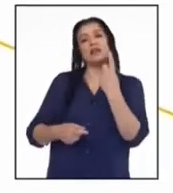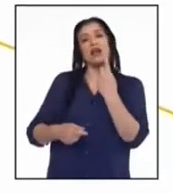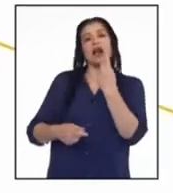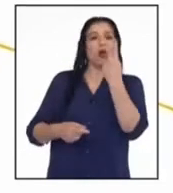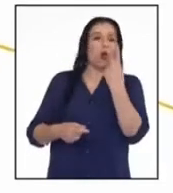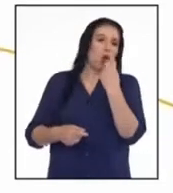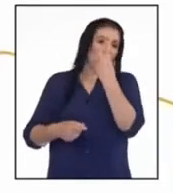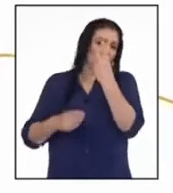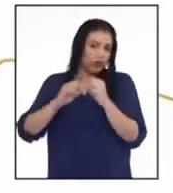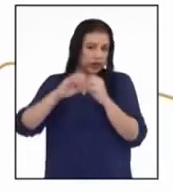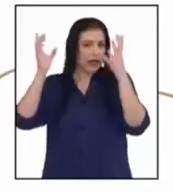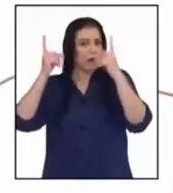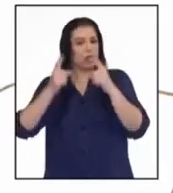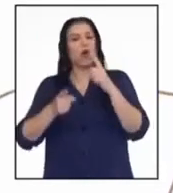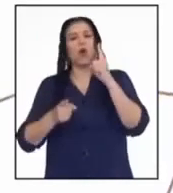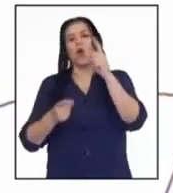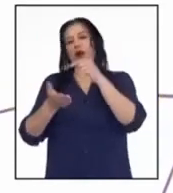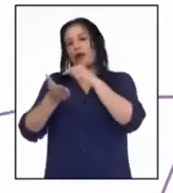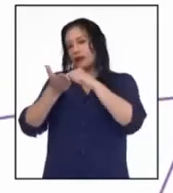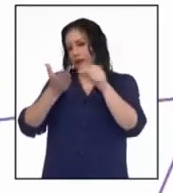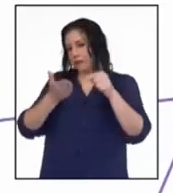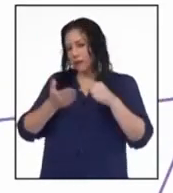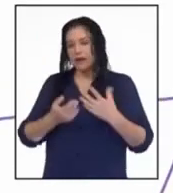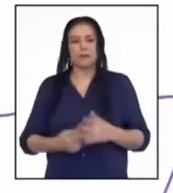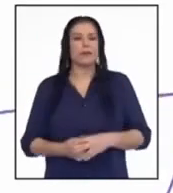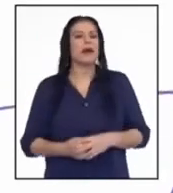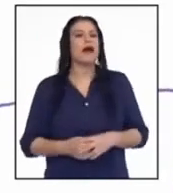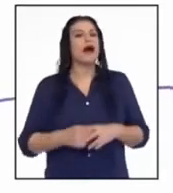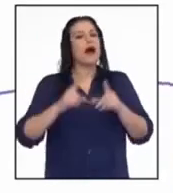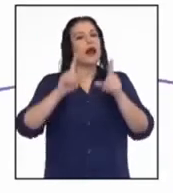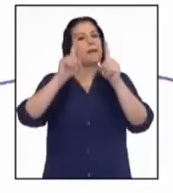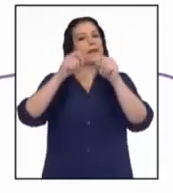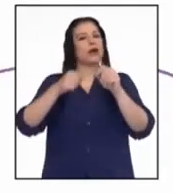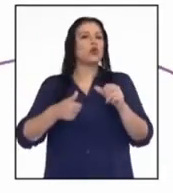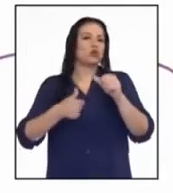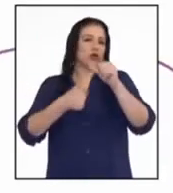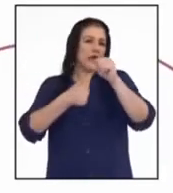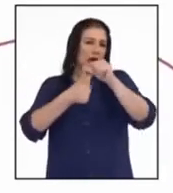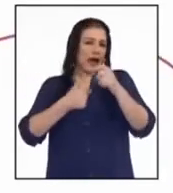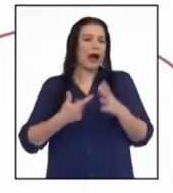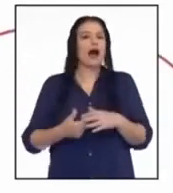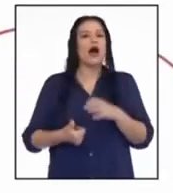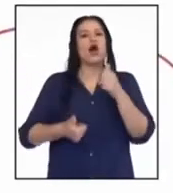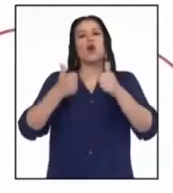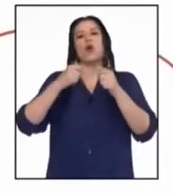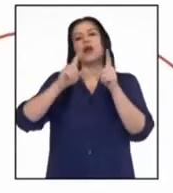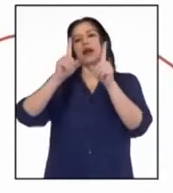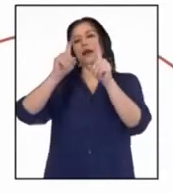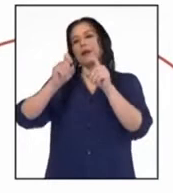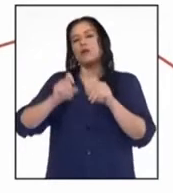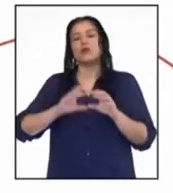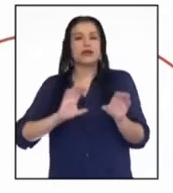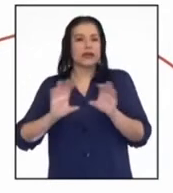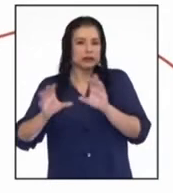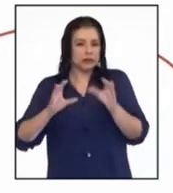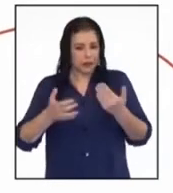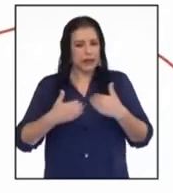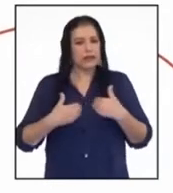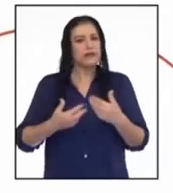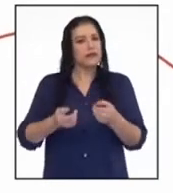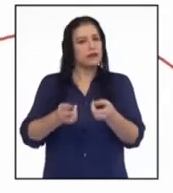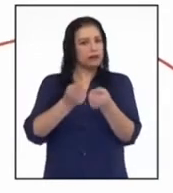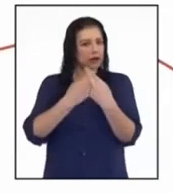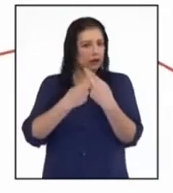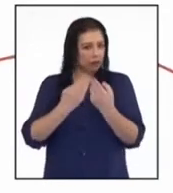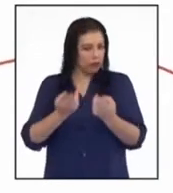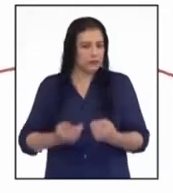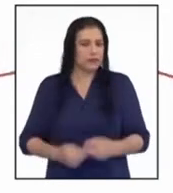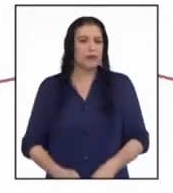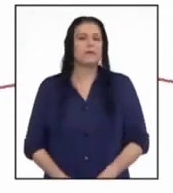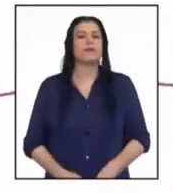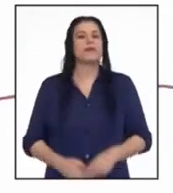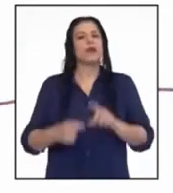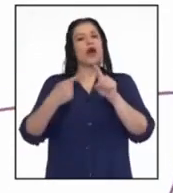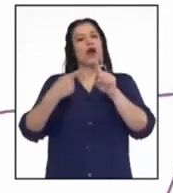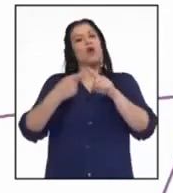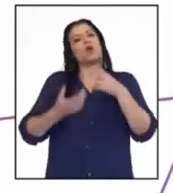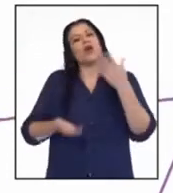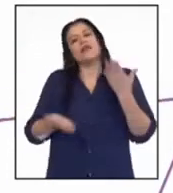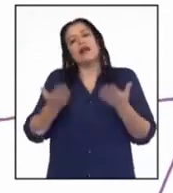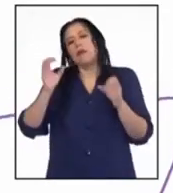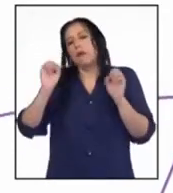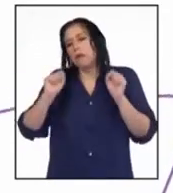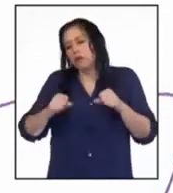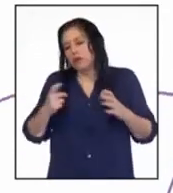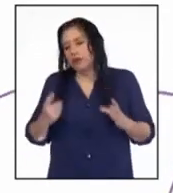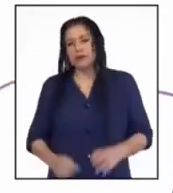semanal. A la pregunta A, ¿cuáles pudieron haber sido las preguntas que se hicieron para obtener estos resultados? Una